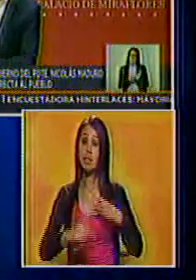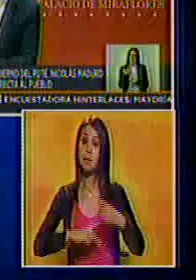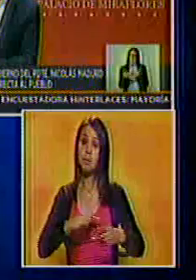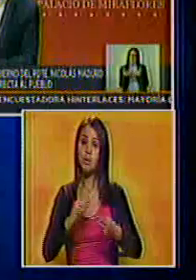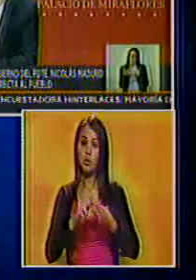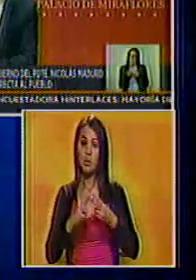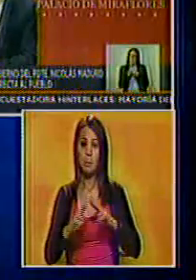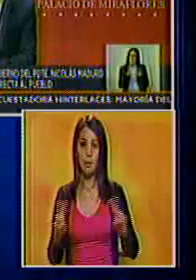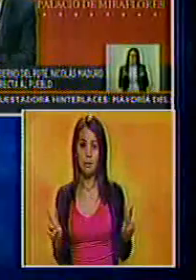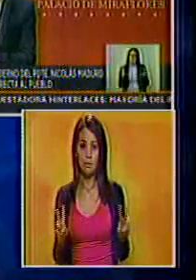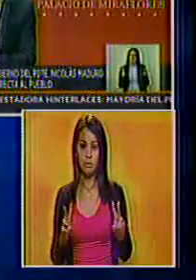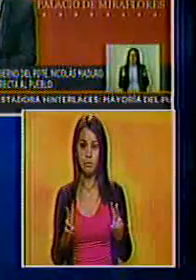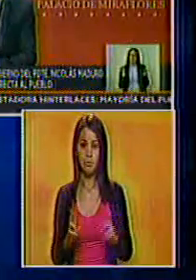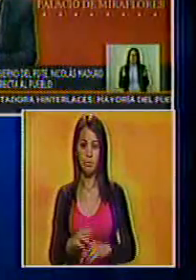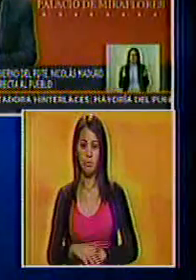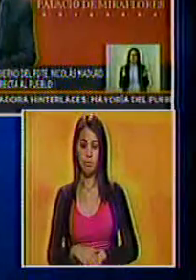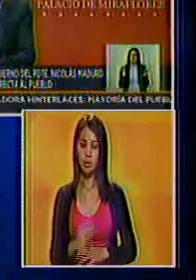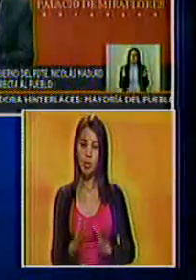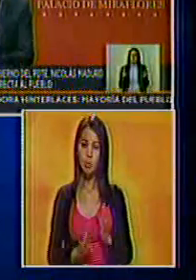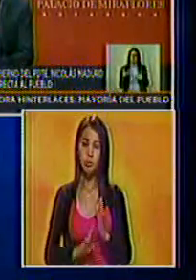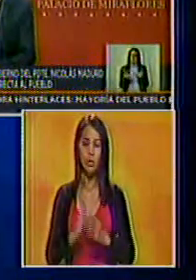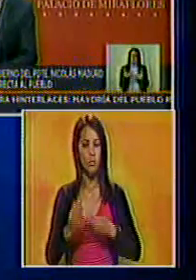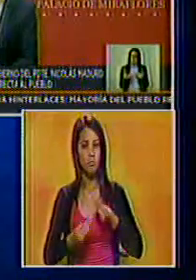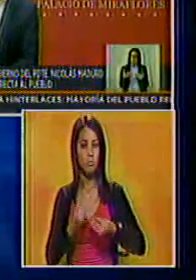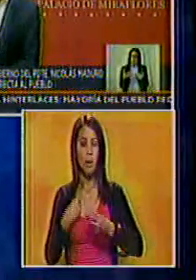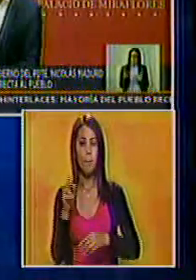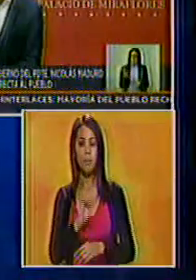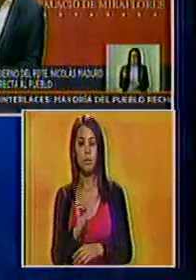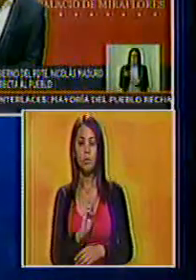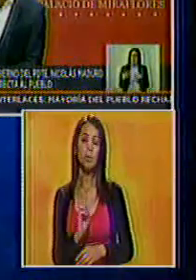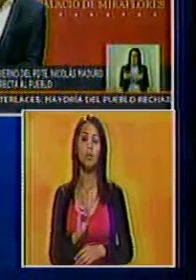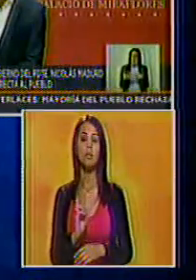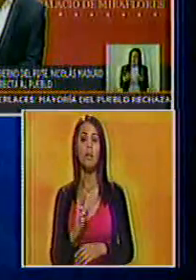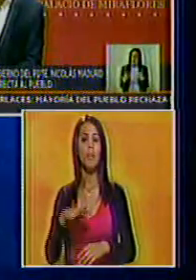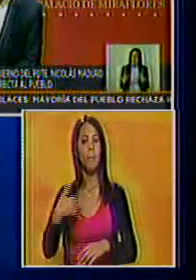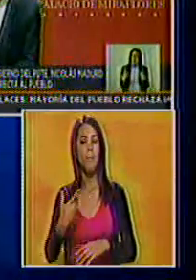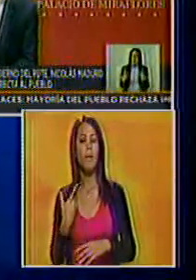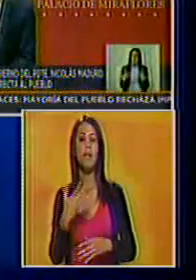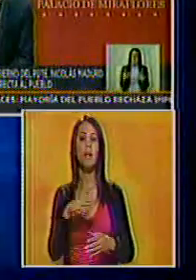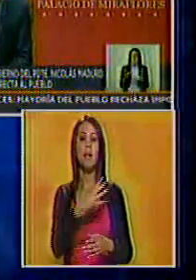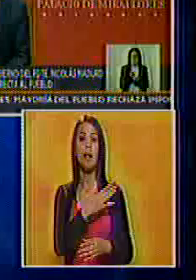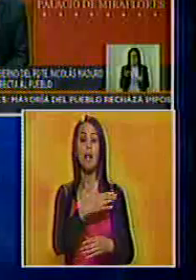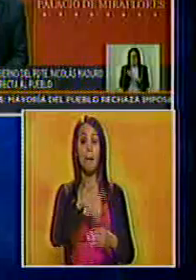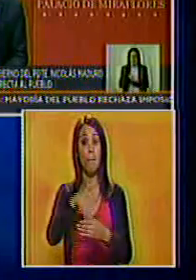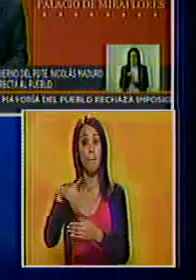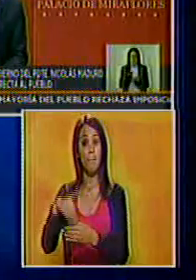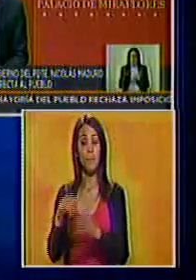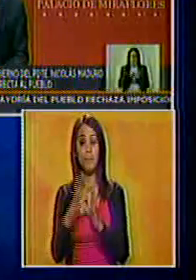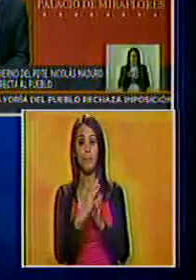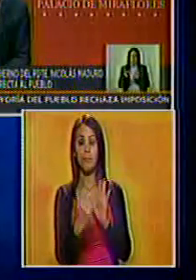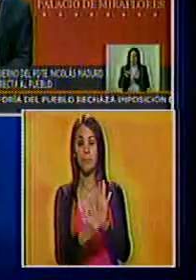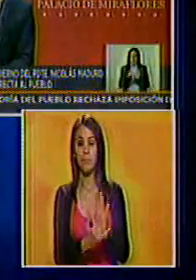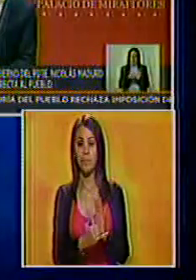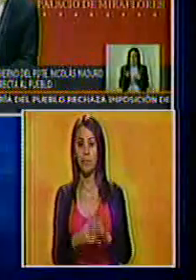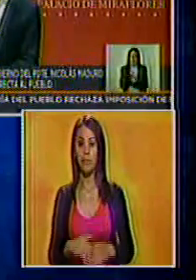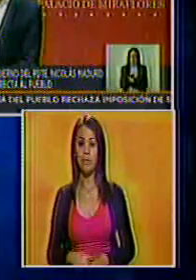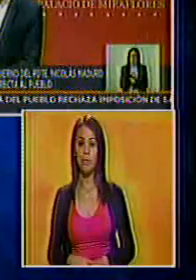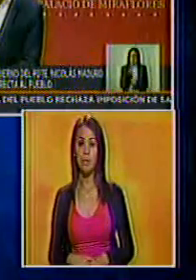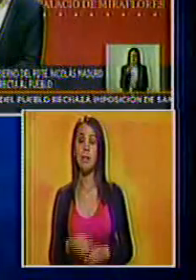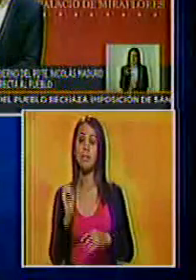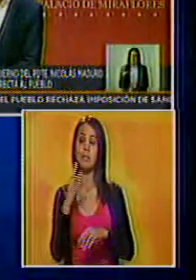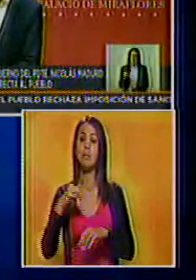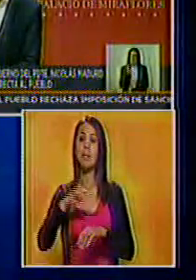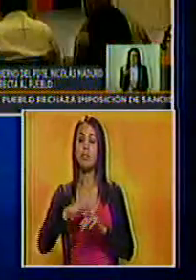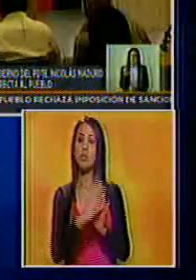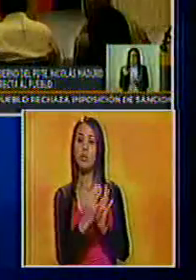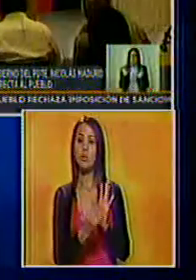paz que se ha venido construyendo en Venezuela de manera acelerada después de la elección constituyente del 30 de julio, pues la Asamblea Nacional